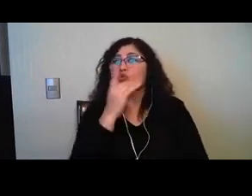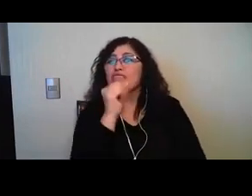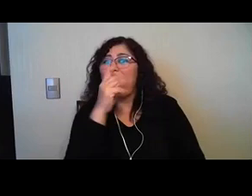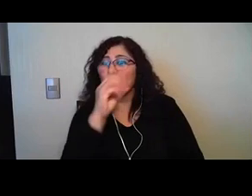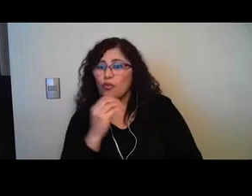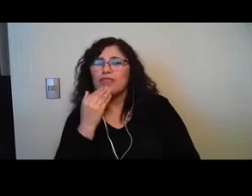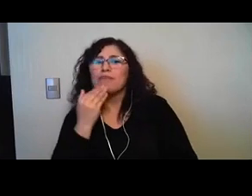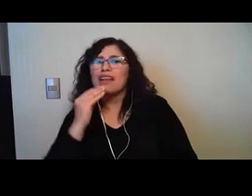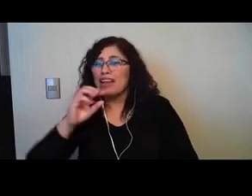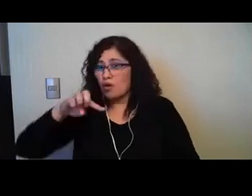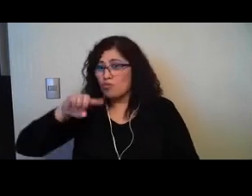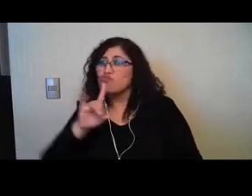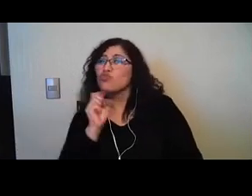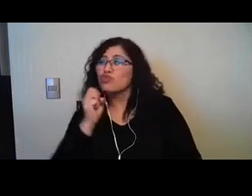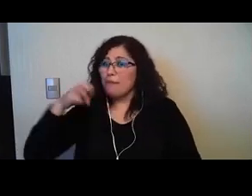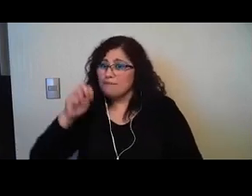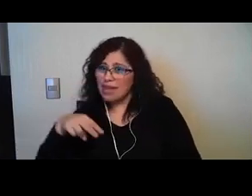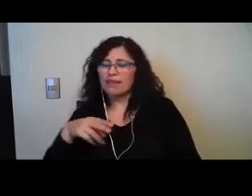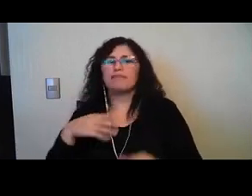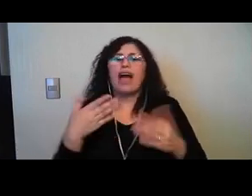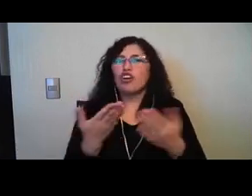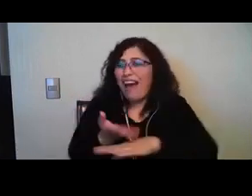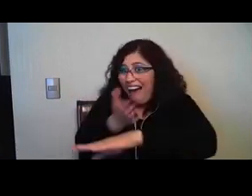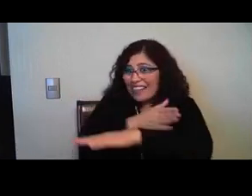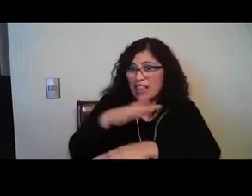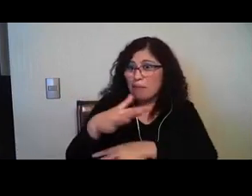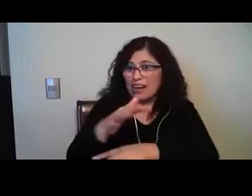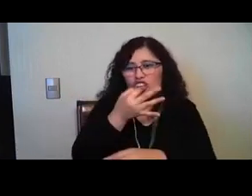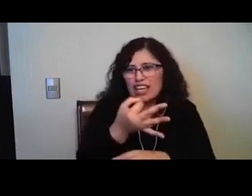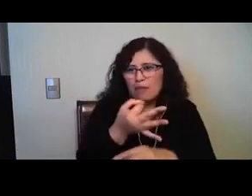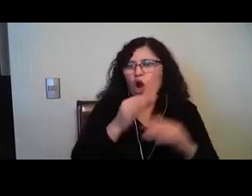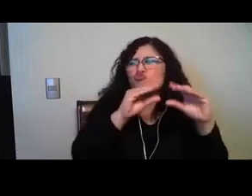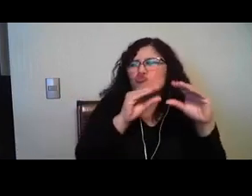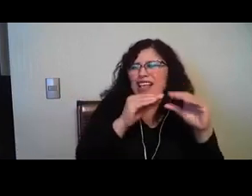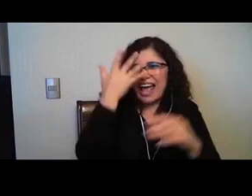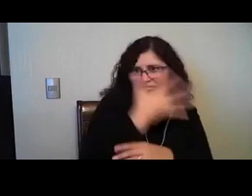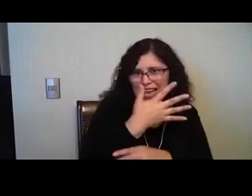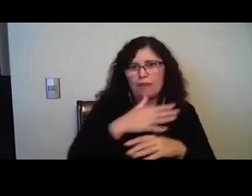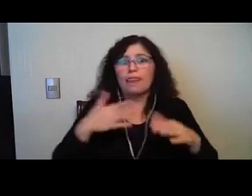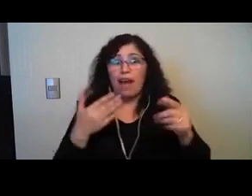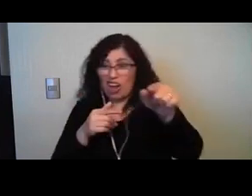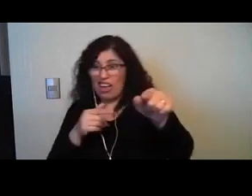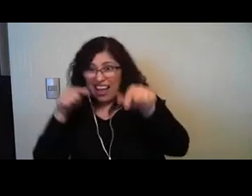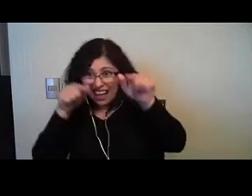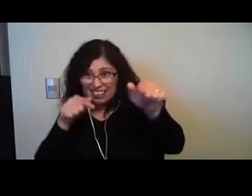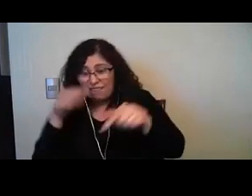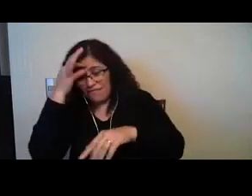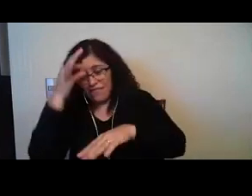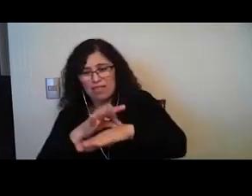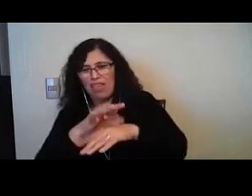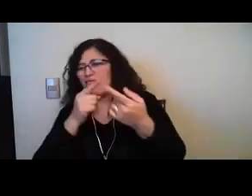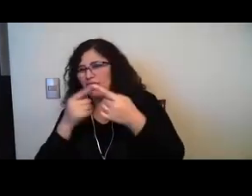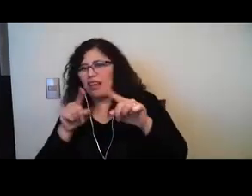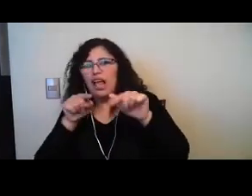En la enfermedad de Parkinson hablamos de sustancia negra, ¿cierto? Y en la enfermedad de Huntington hablamos de